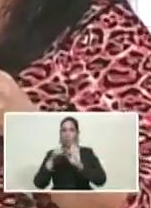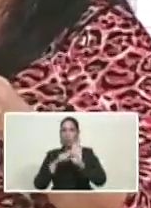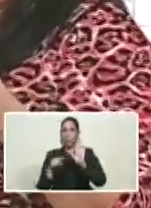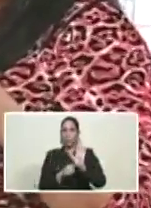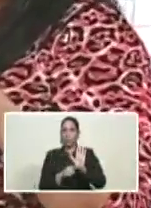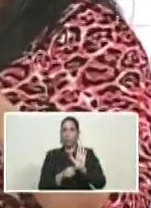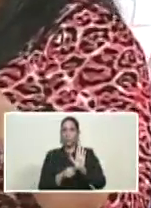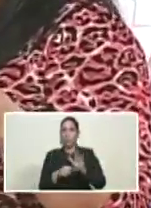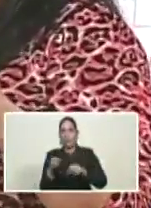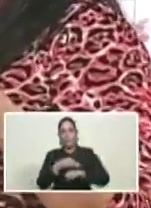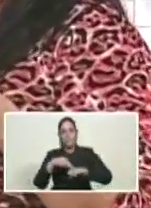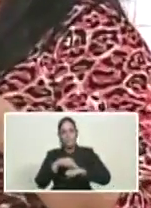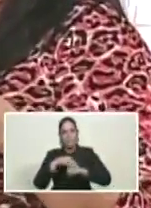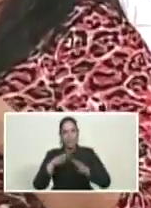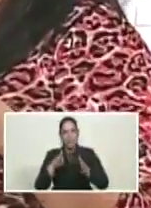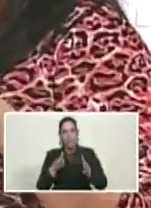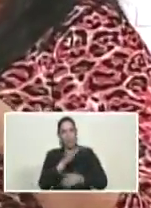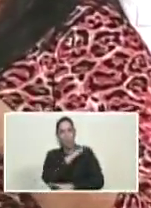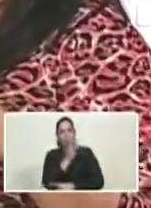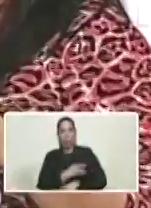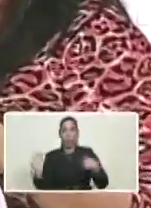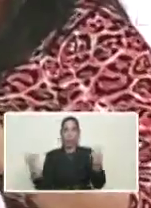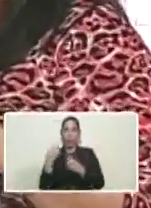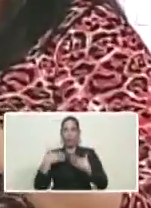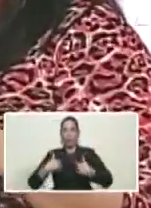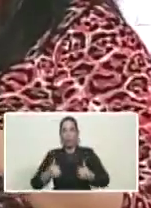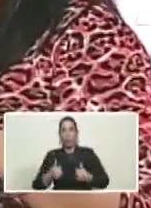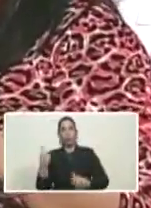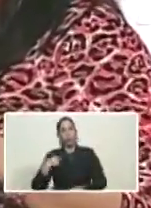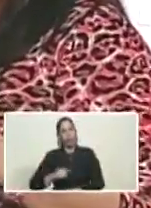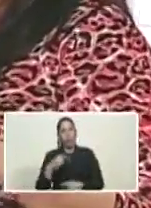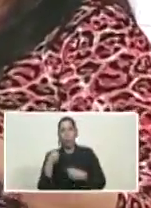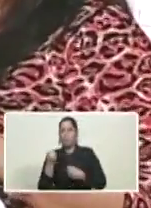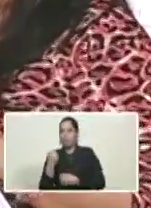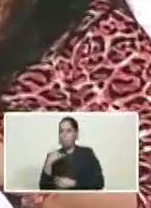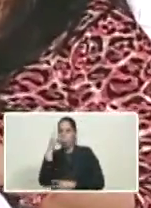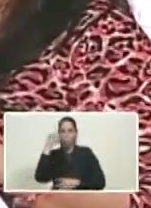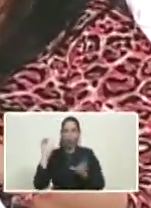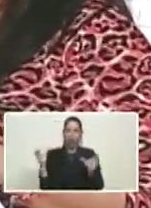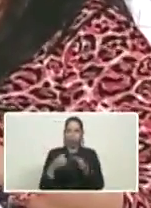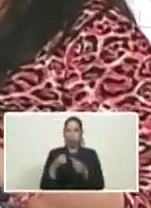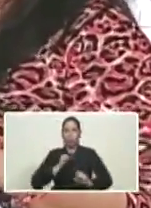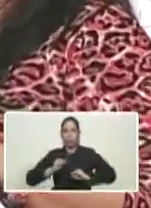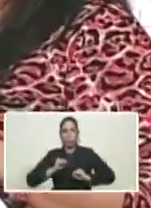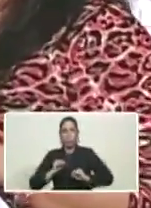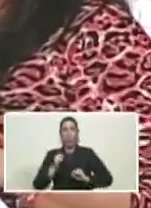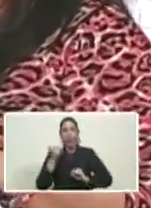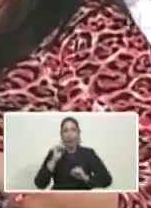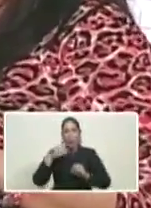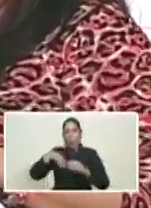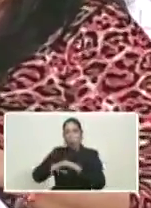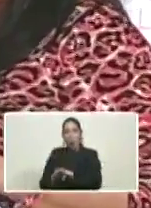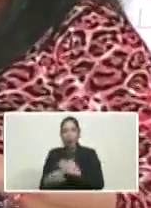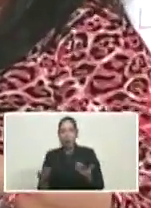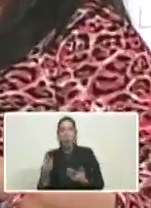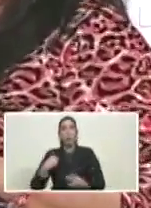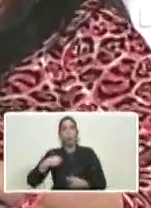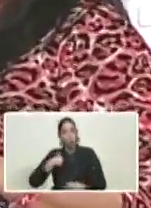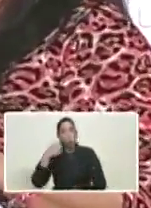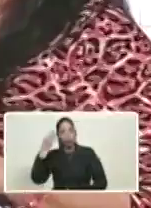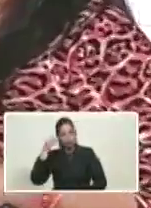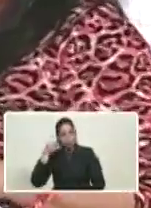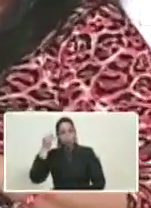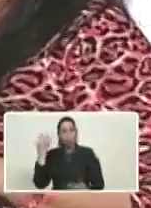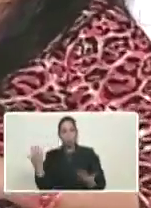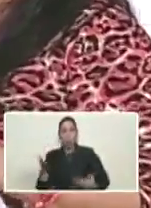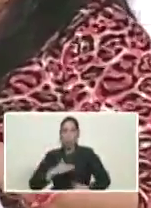del Ministerio del Poder Popular para la Salud. Tenemos muchos equipos que tenemos arrumados y yo creo que podemos